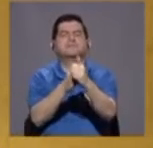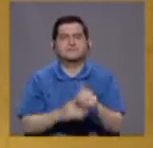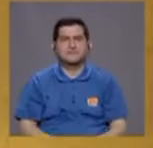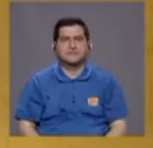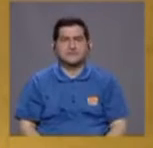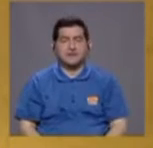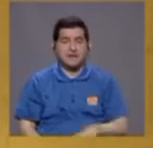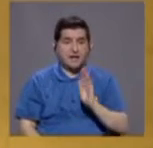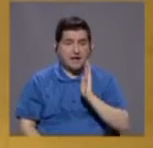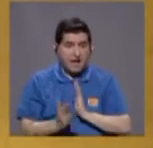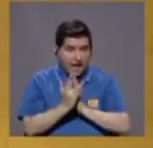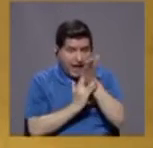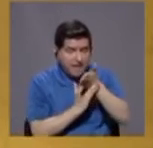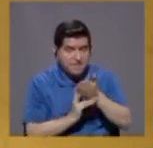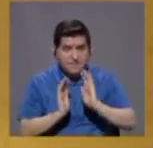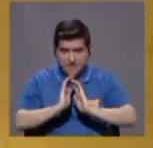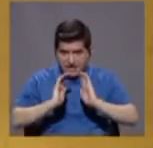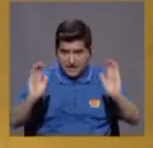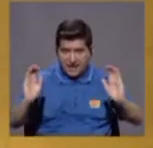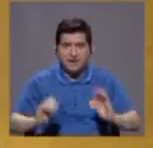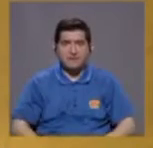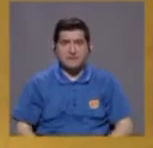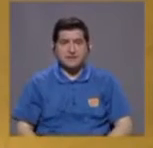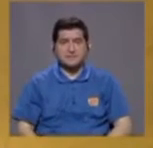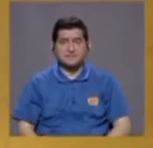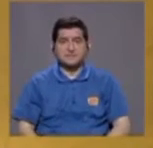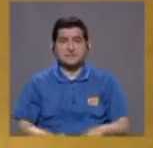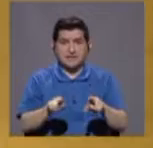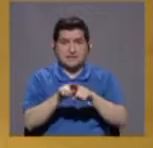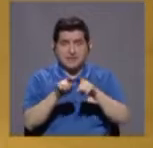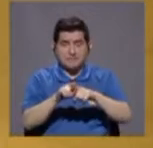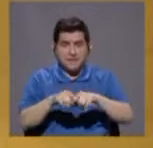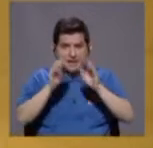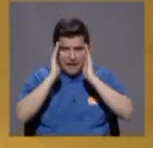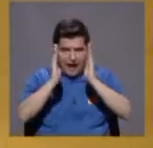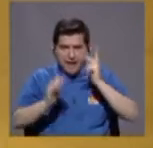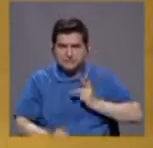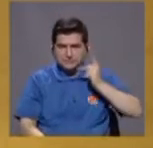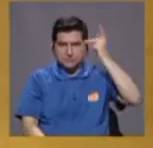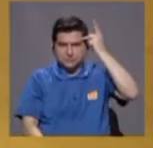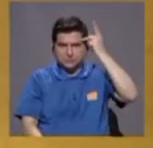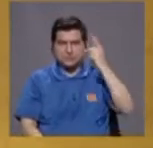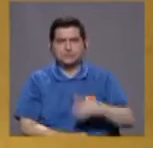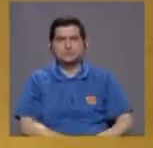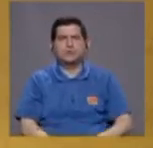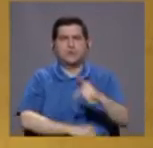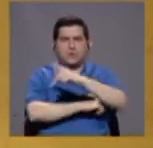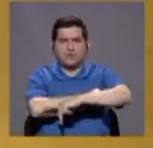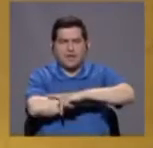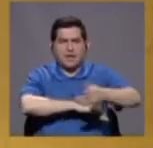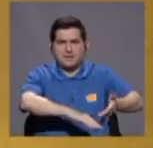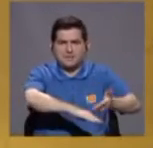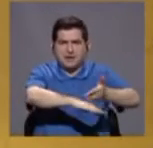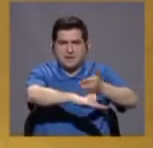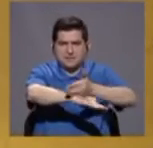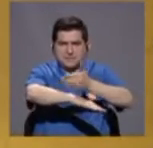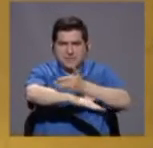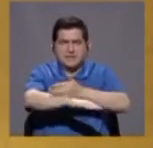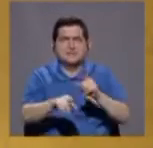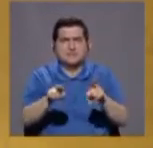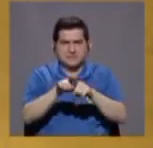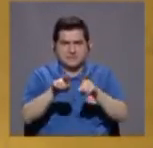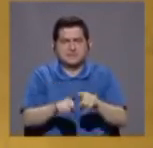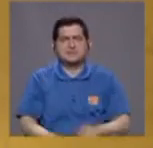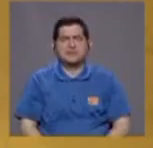por vía de esos niños, centra a los padres, y el país avanza en ese otro ámbito de capital